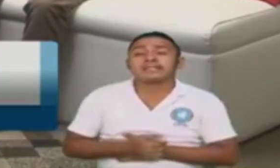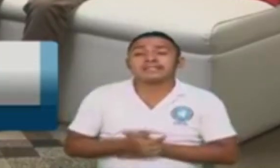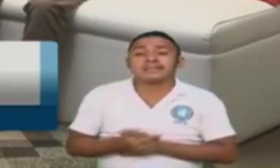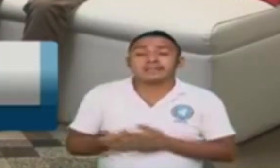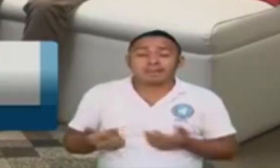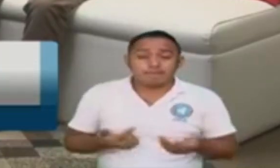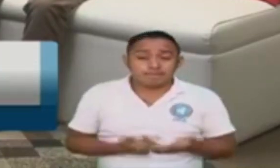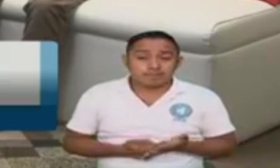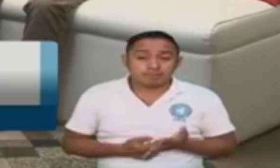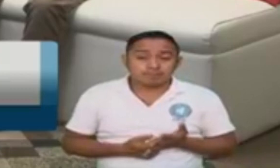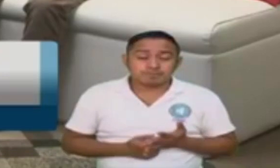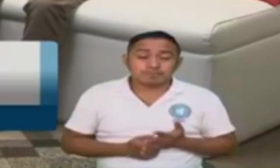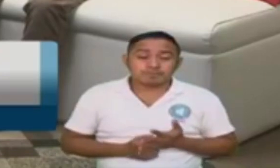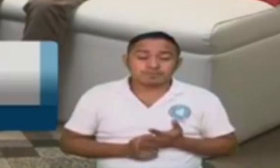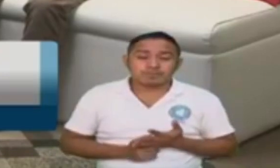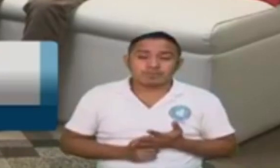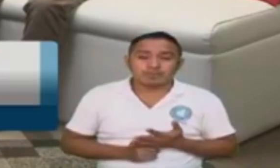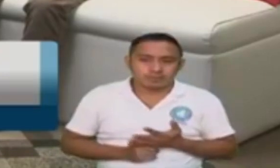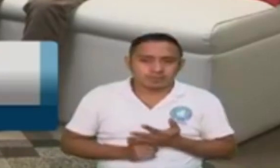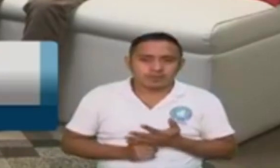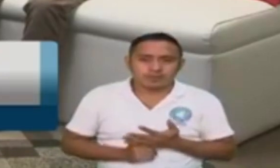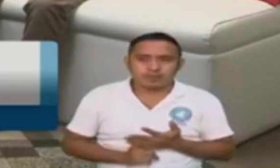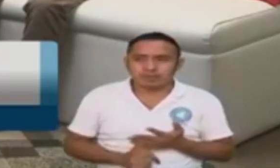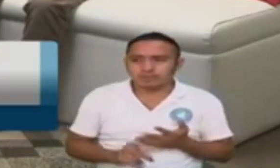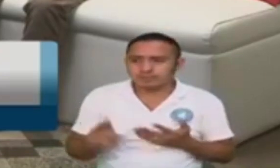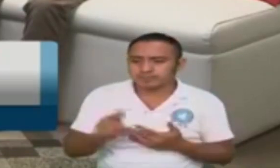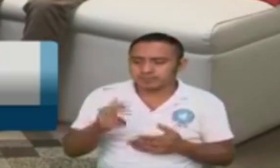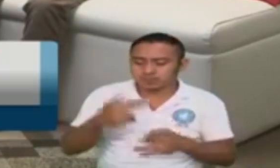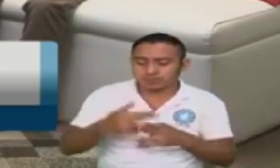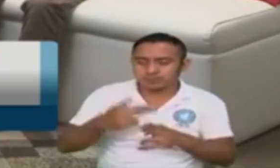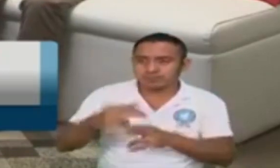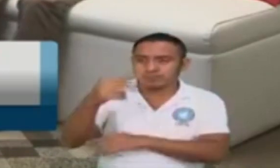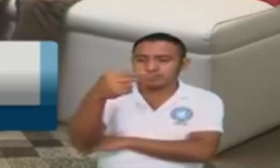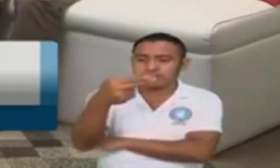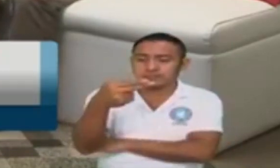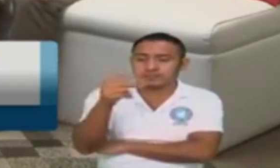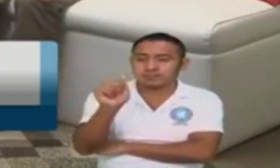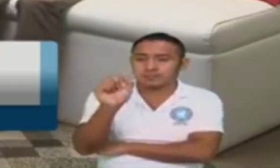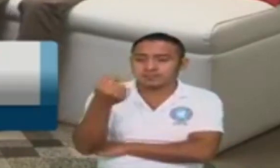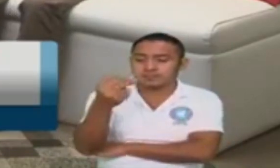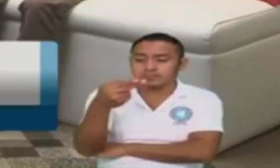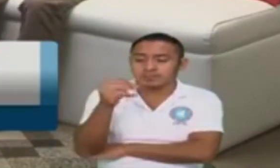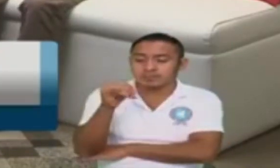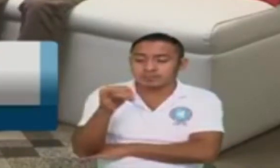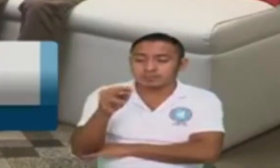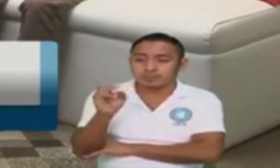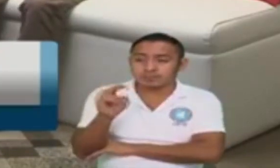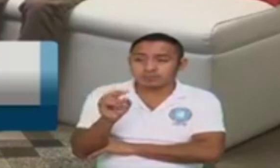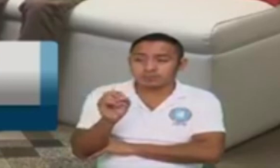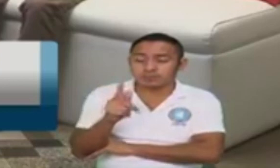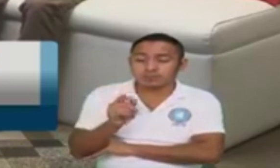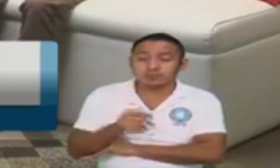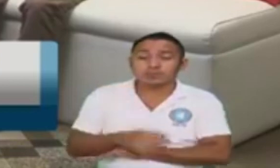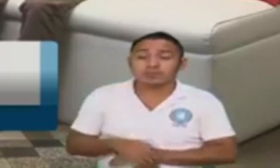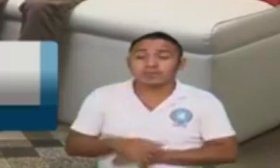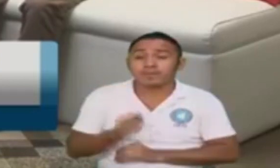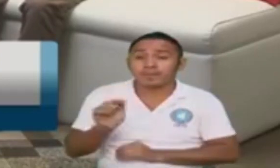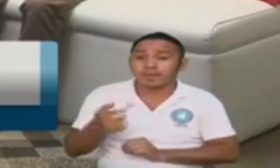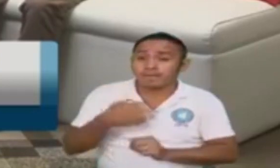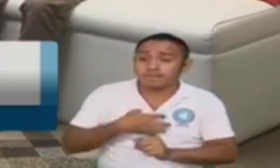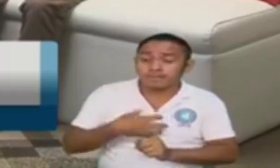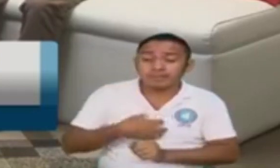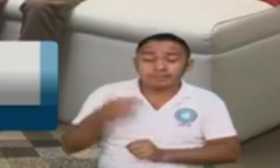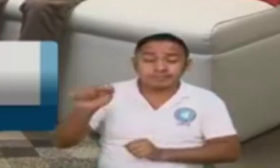tiroiditis bien clásica, una tiroiditis de Hashimoto se llama, una tiroiditis crónica, linfocítica crónica.